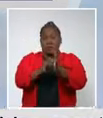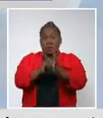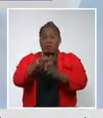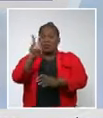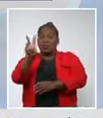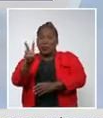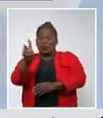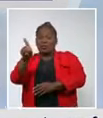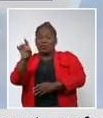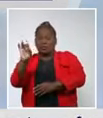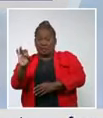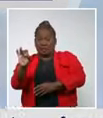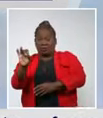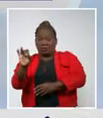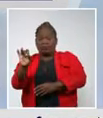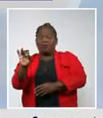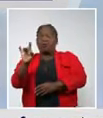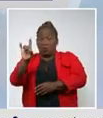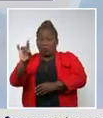4.217, o sea, el